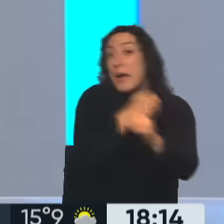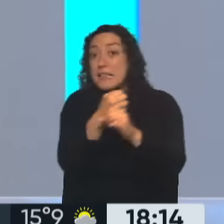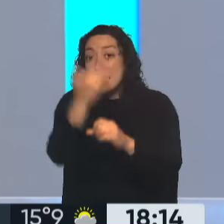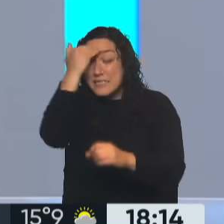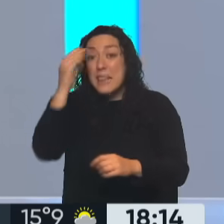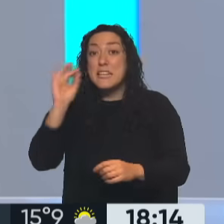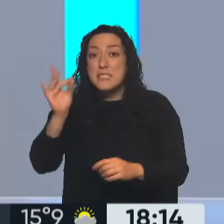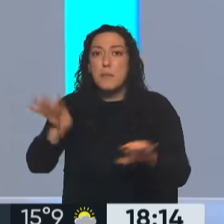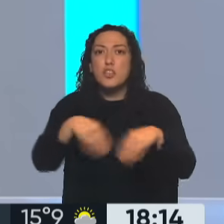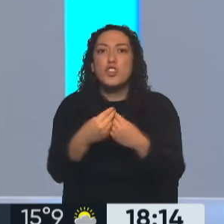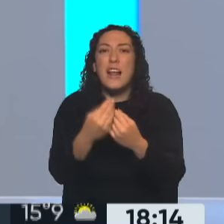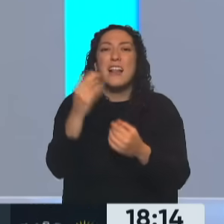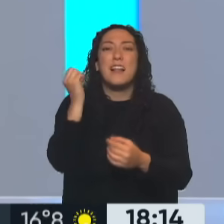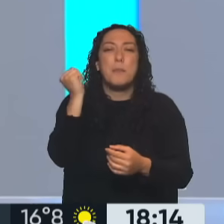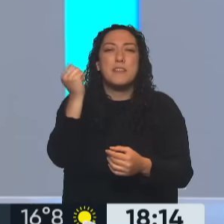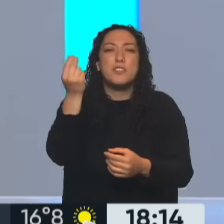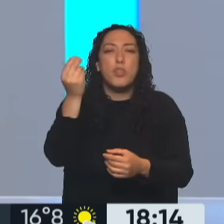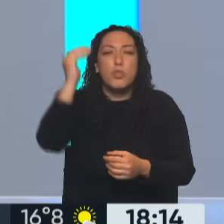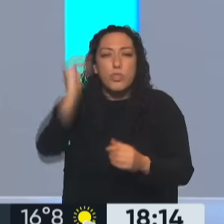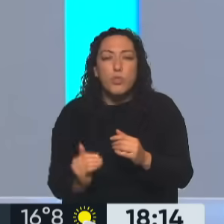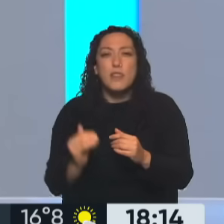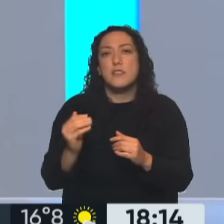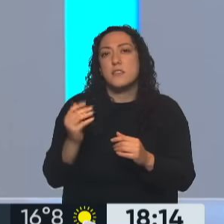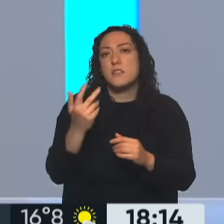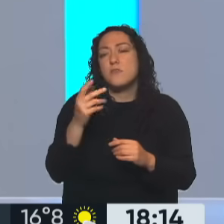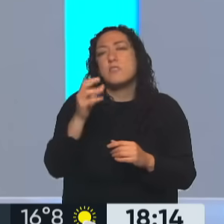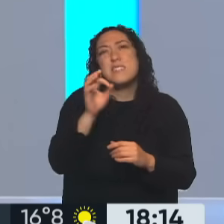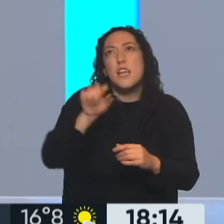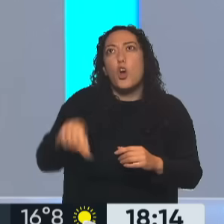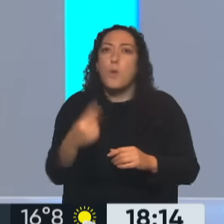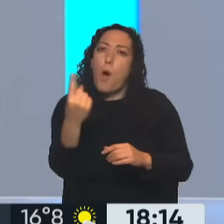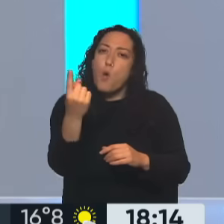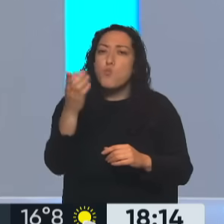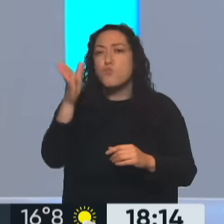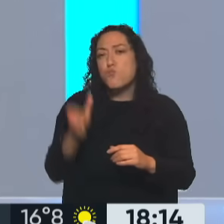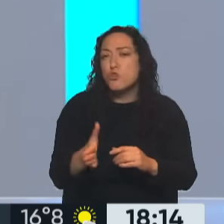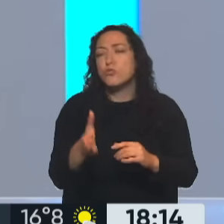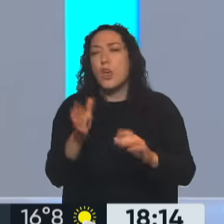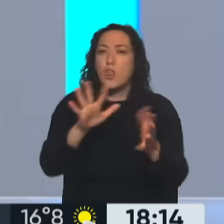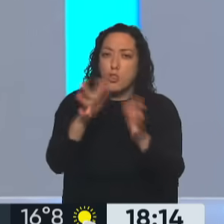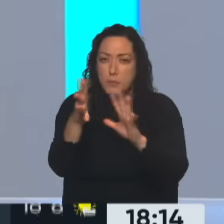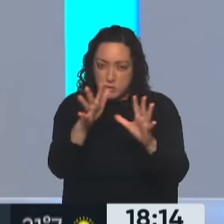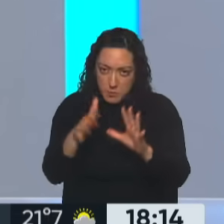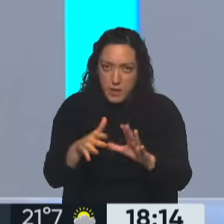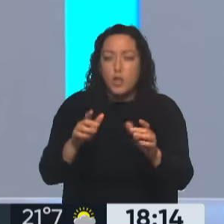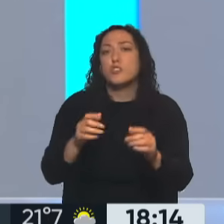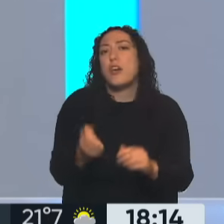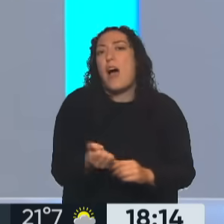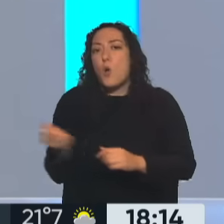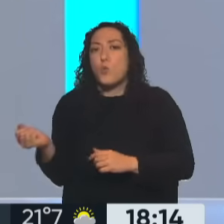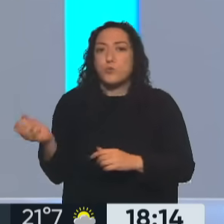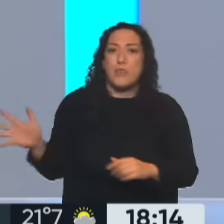devaluación va a ser del 3%. Ajá. Esto te está dando más o menos un 0,1, claro, y pico, 0,2%, sí, de ajuste